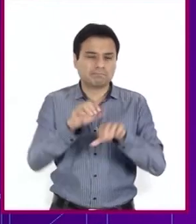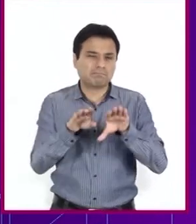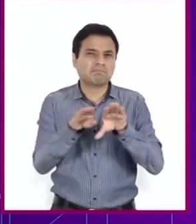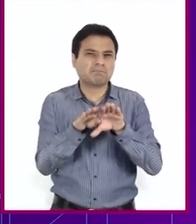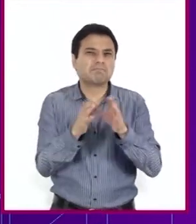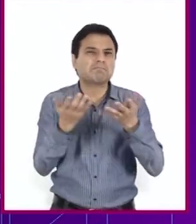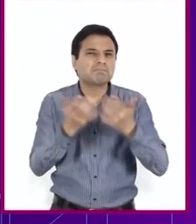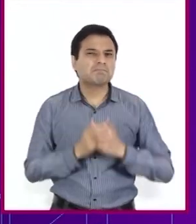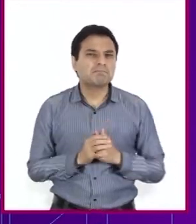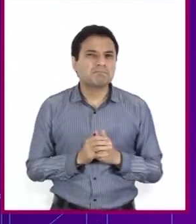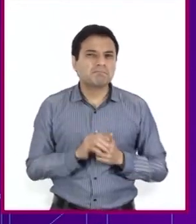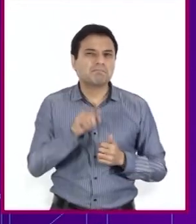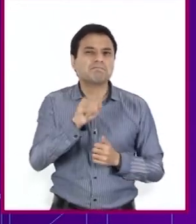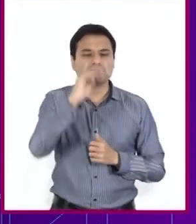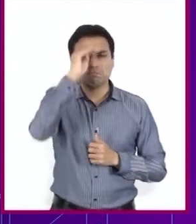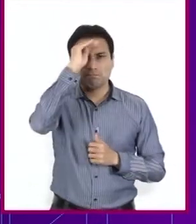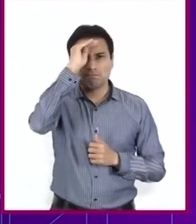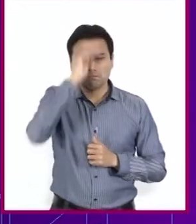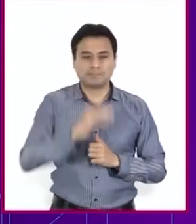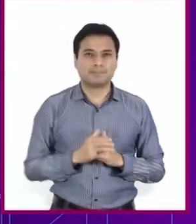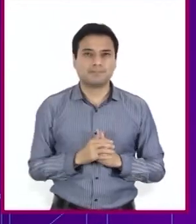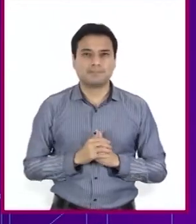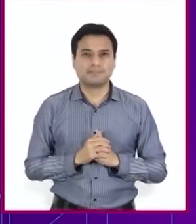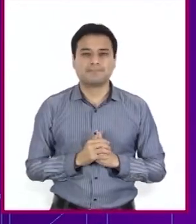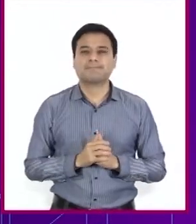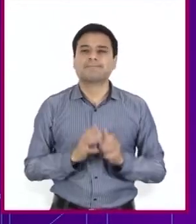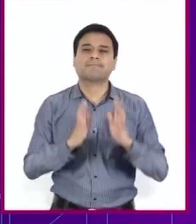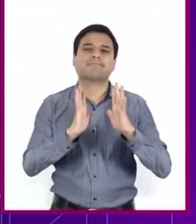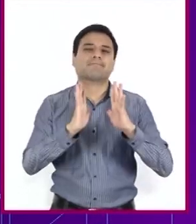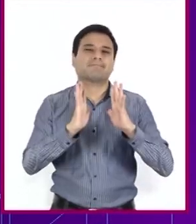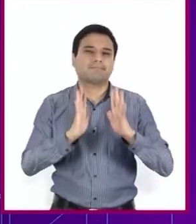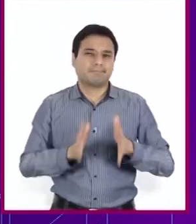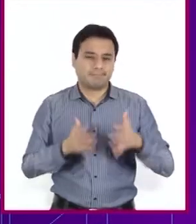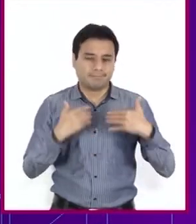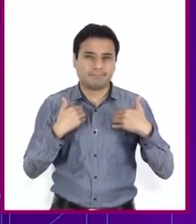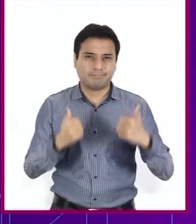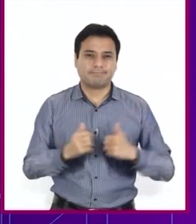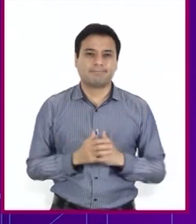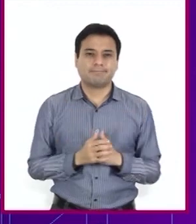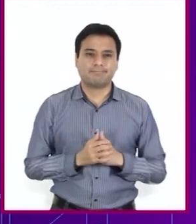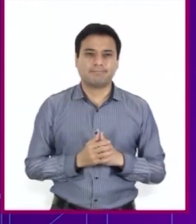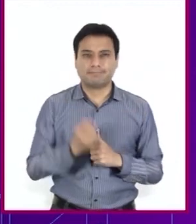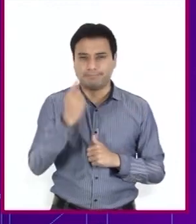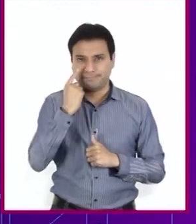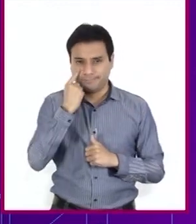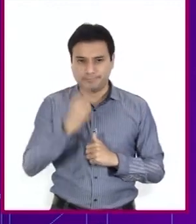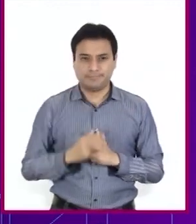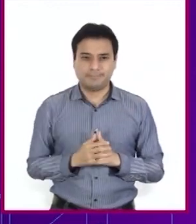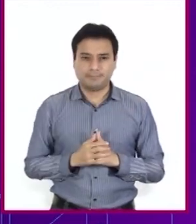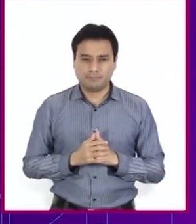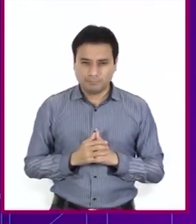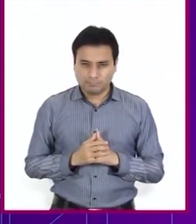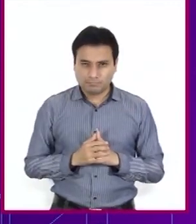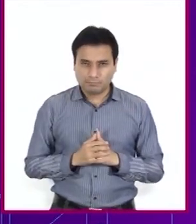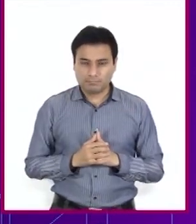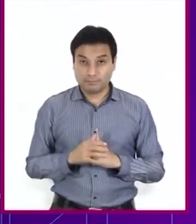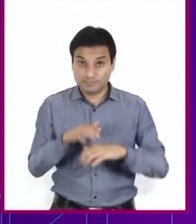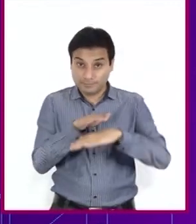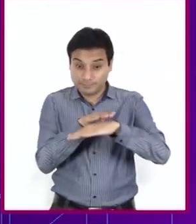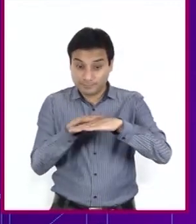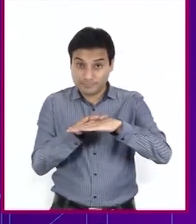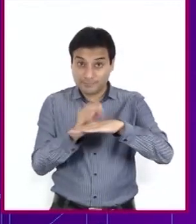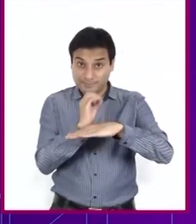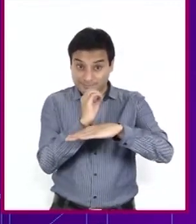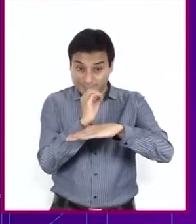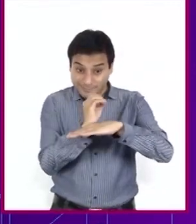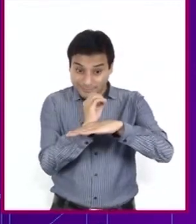figura en la secuencia? La relación que existe es que el número de círculos en la base es igual que en la